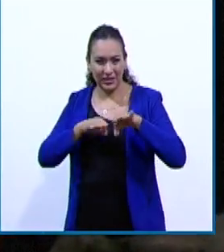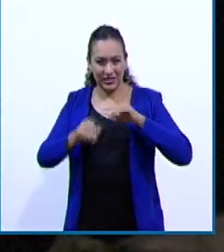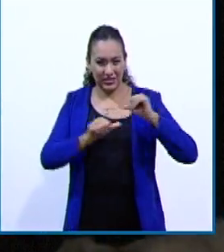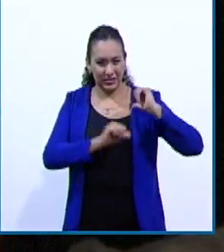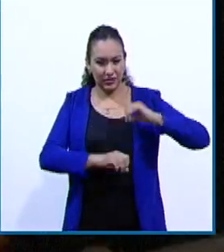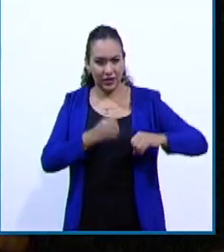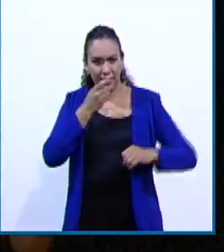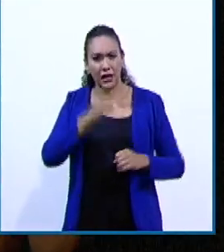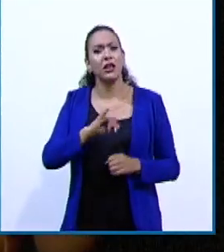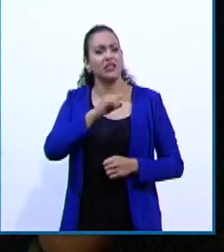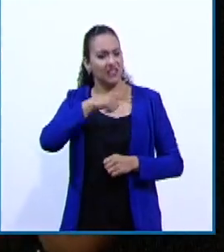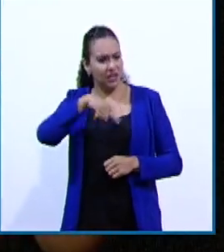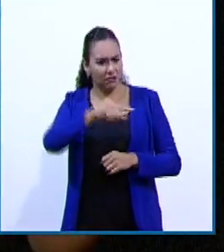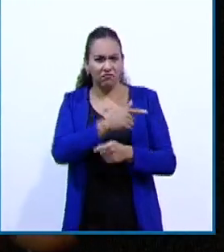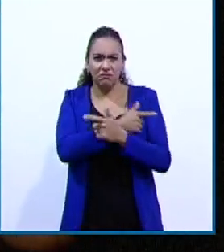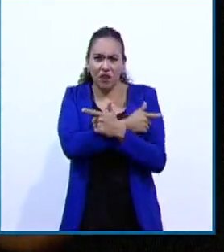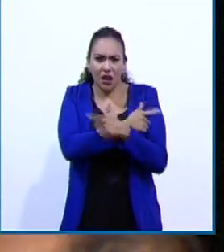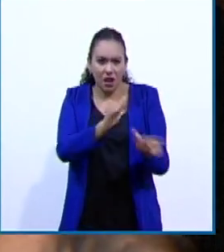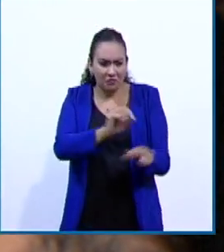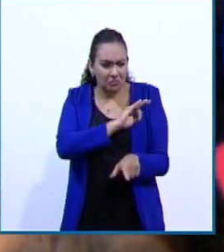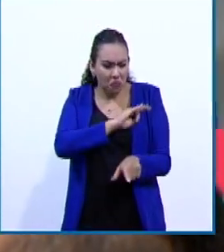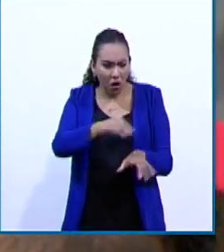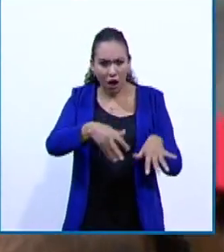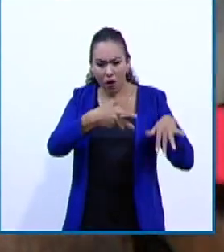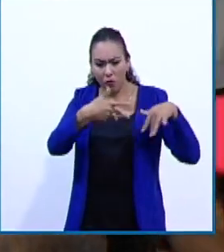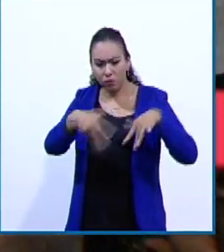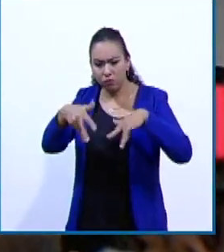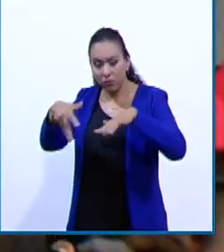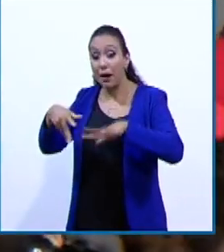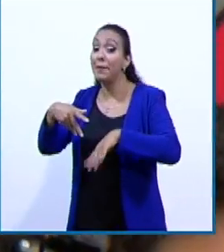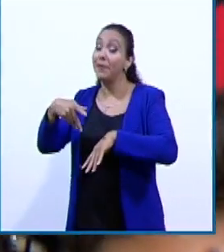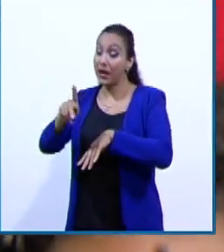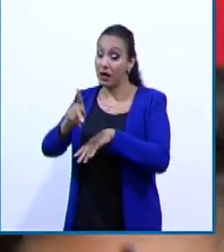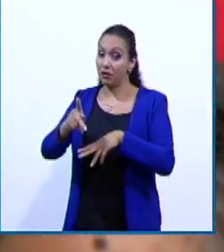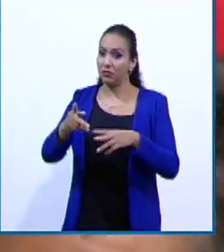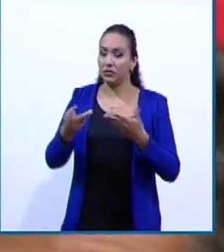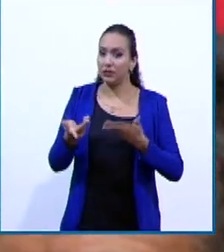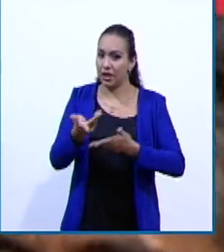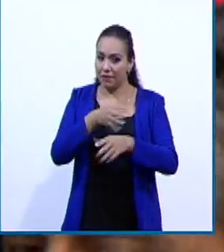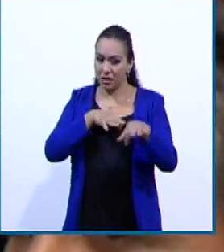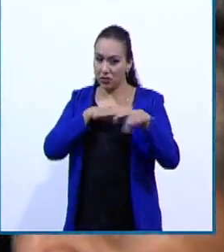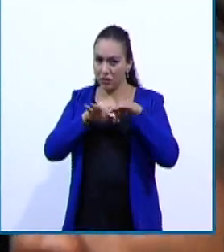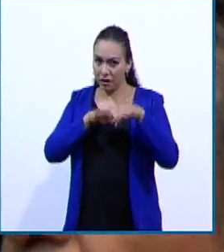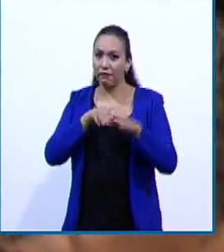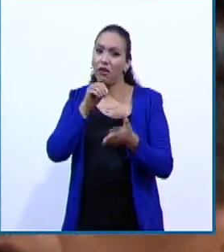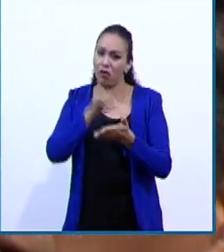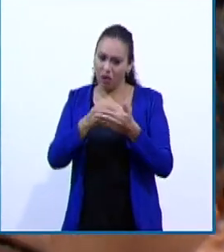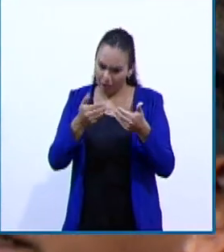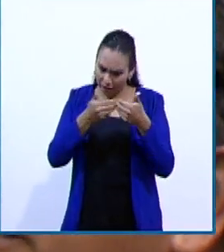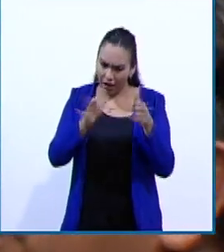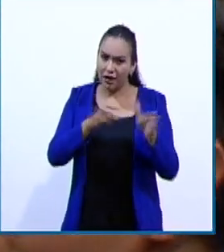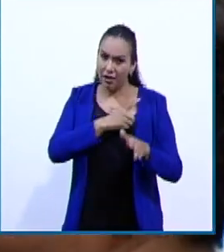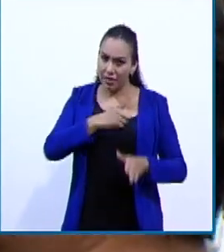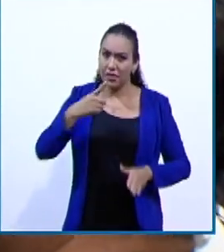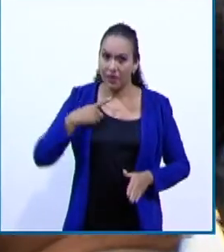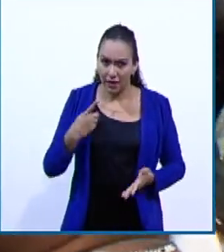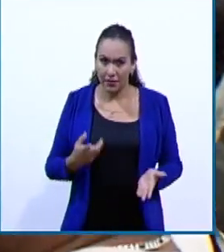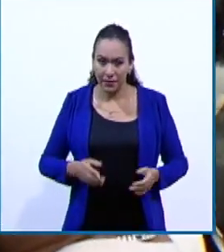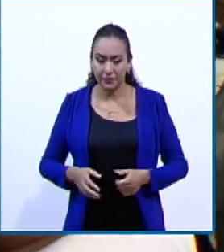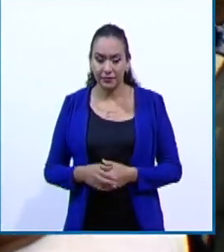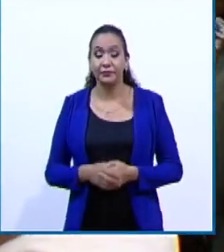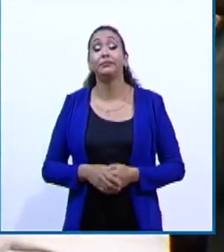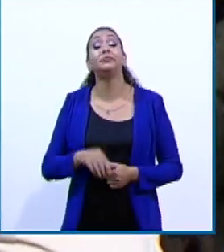su derecho de manifestarse en las modalidades que no afecten la prestación del servicio de impartición de justicia. Añadió que los